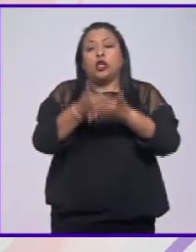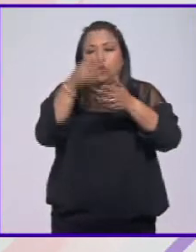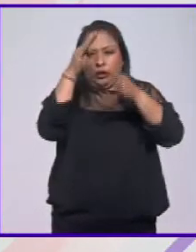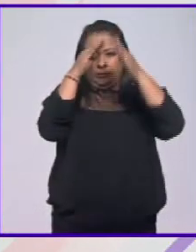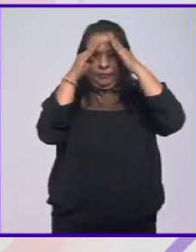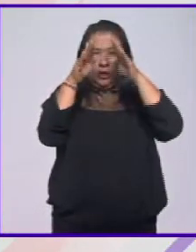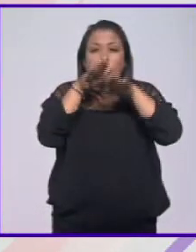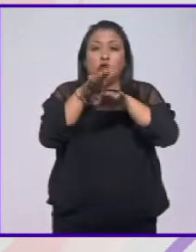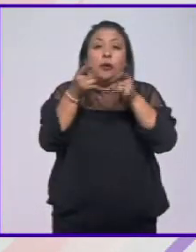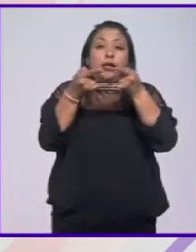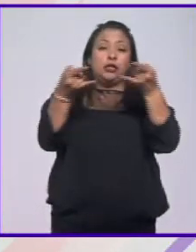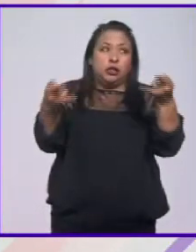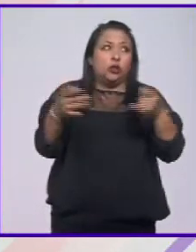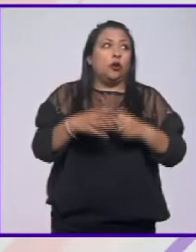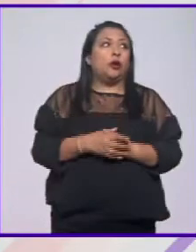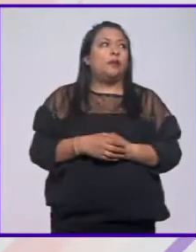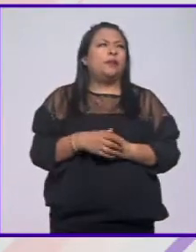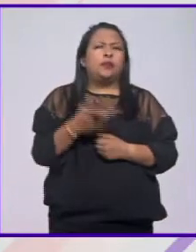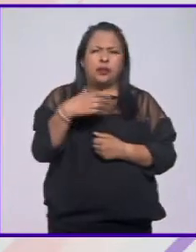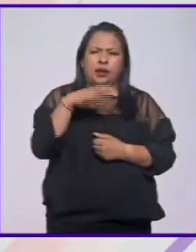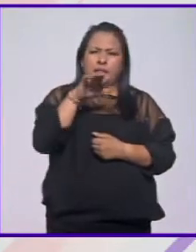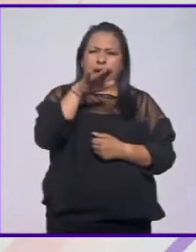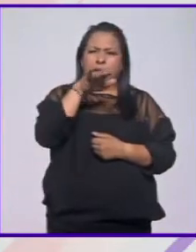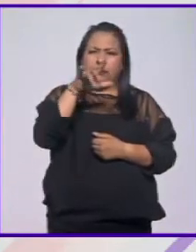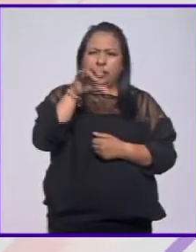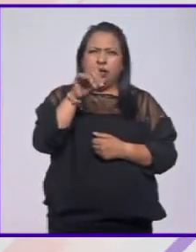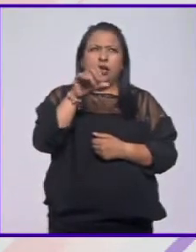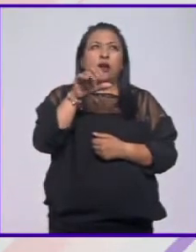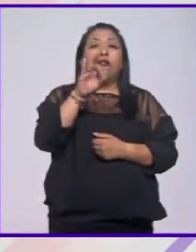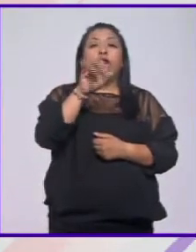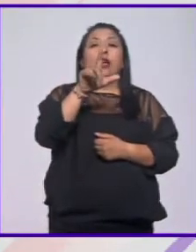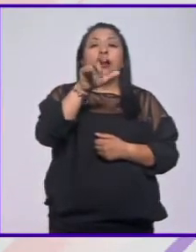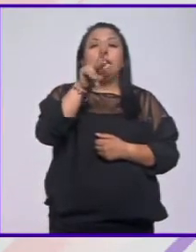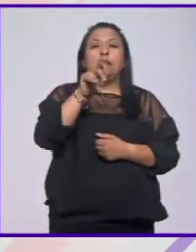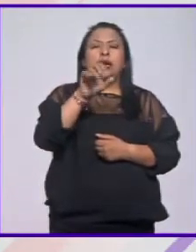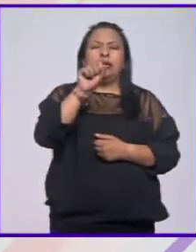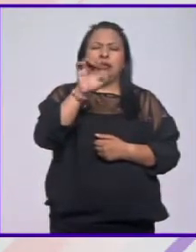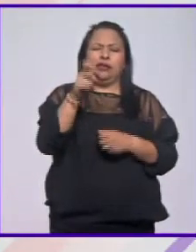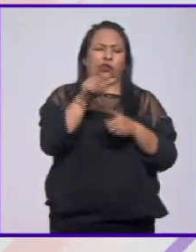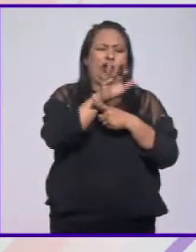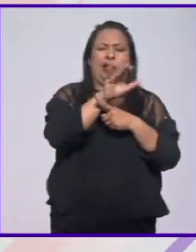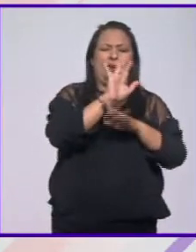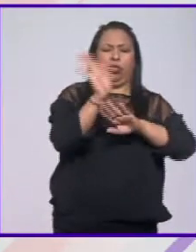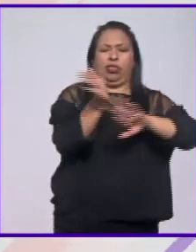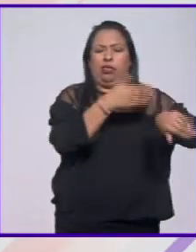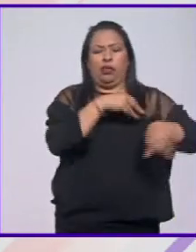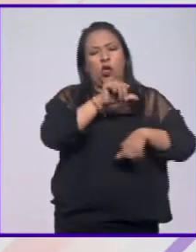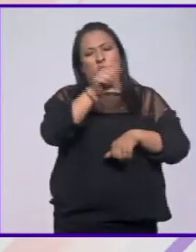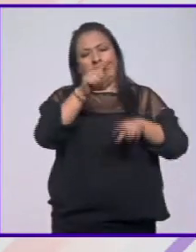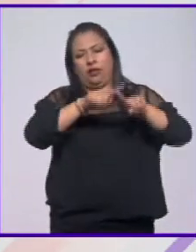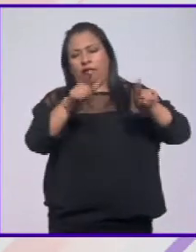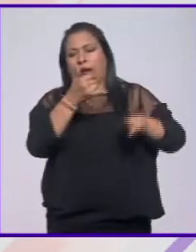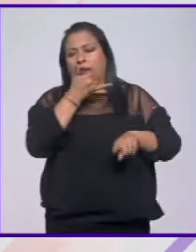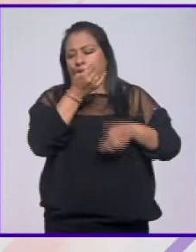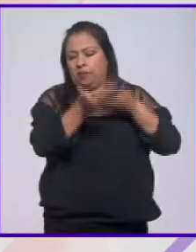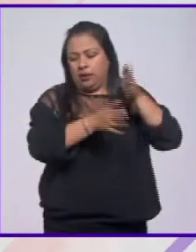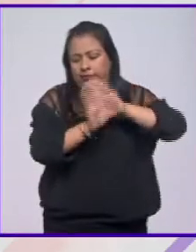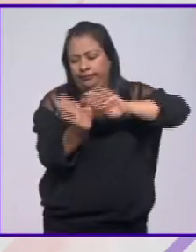histórica. Muy bien dicho. ¿Camilo VI? No, Felipe VI. Felipe VI. Sí, no, es otra cosa. Es otra disculpa. Bueno,